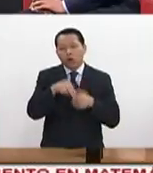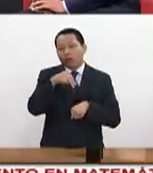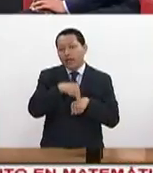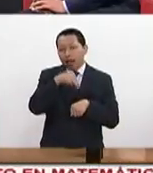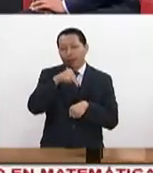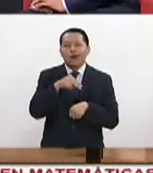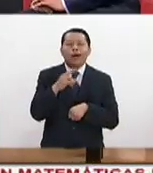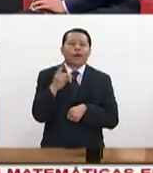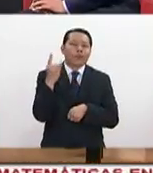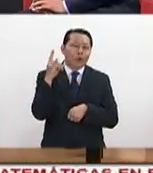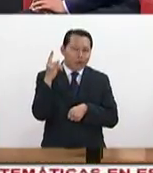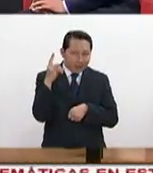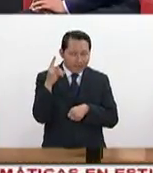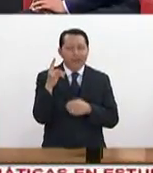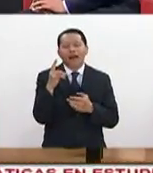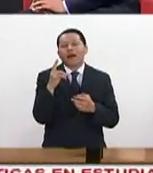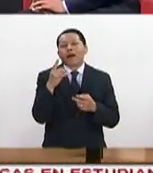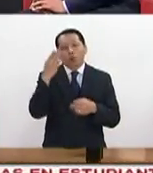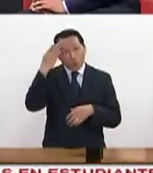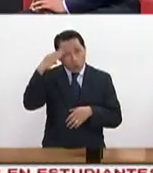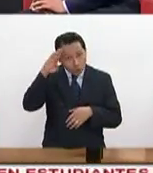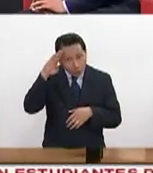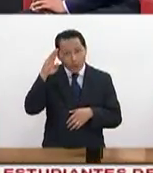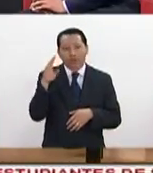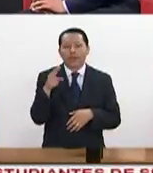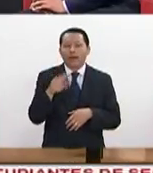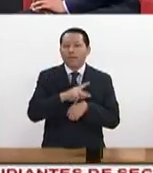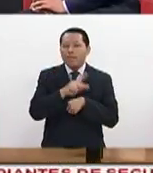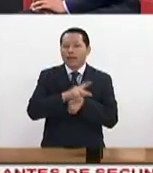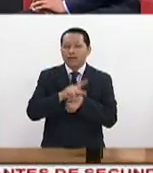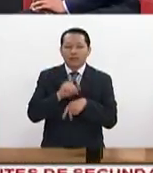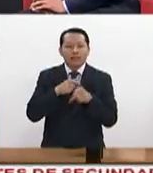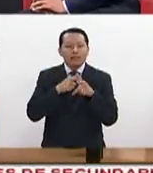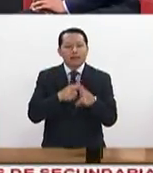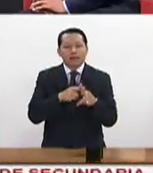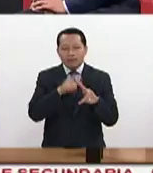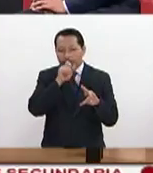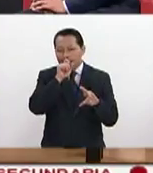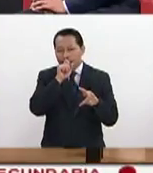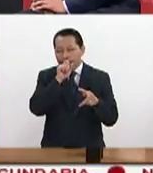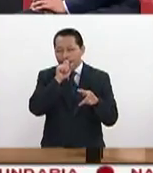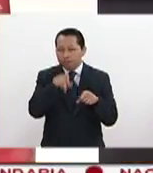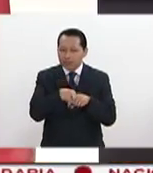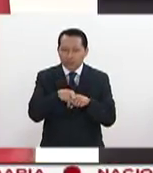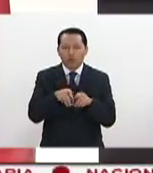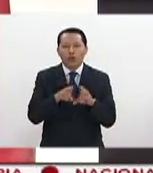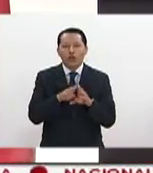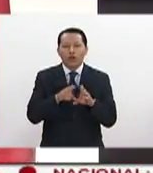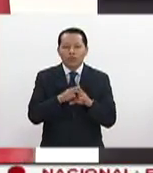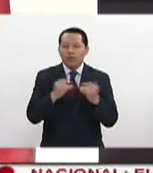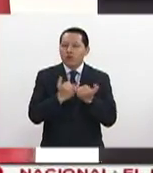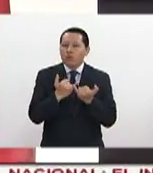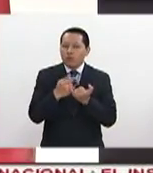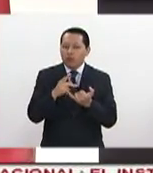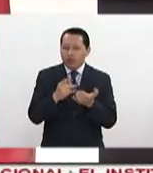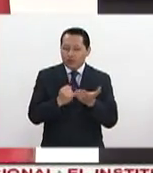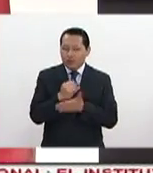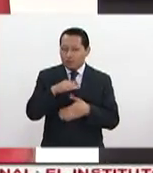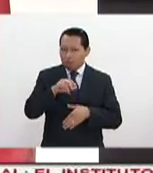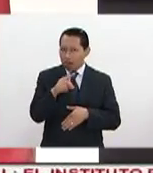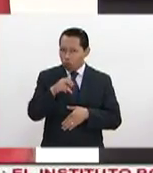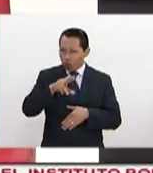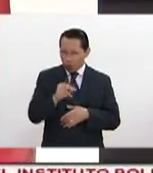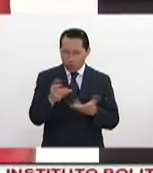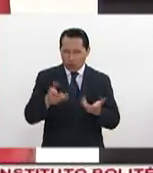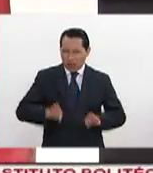Nicaragua, Bolivia, Cuba, países que siguen el mismo postulado que tiene Maduro, y que al